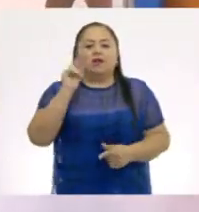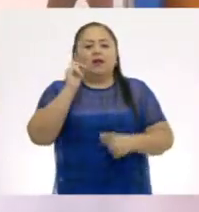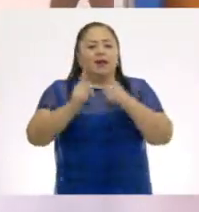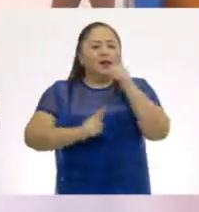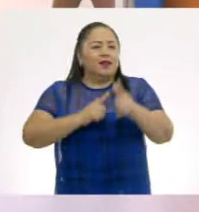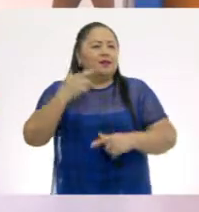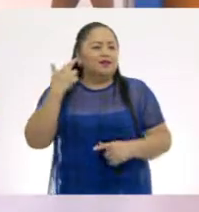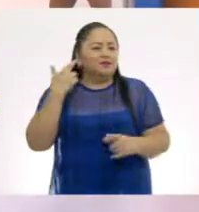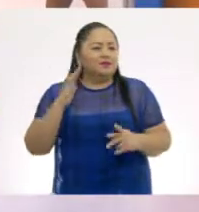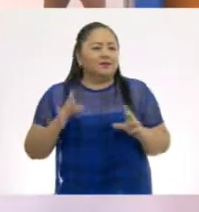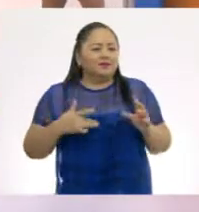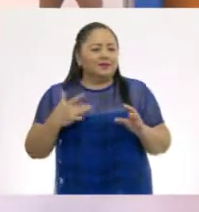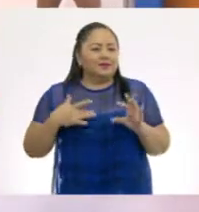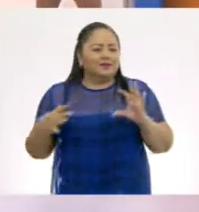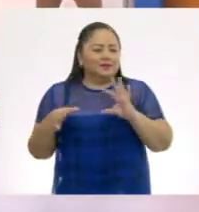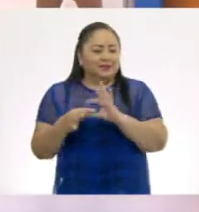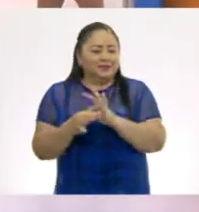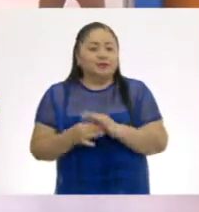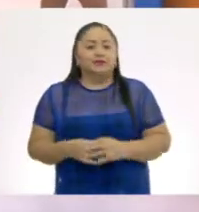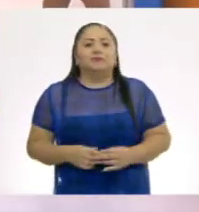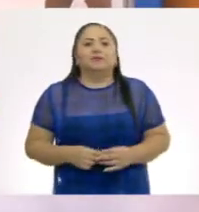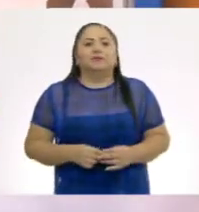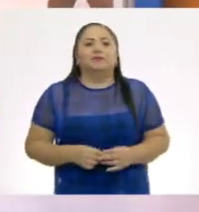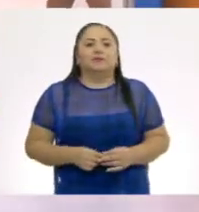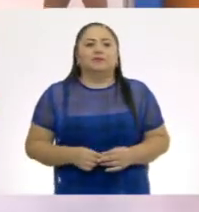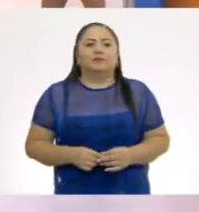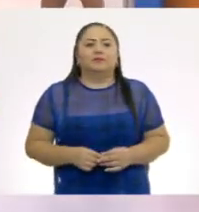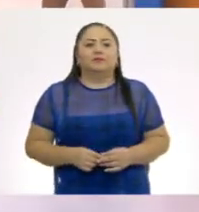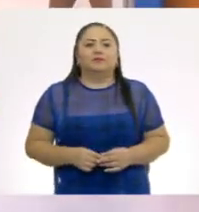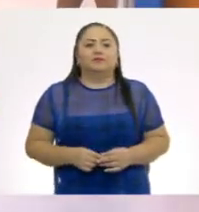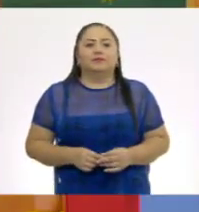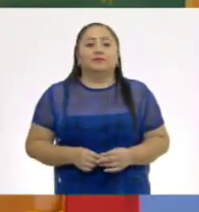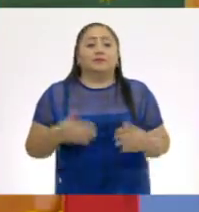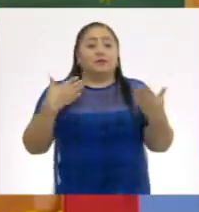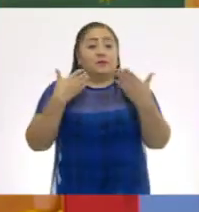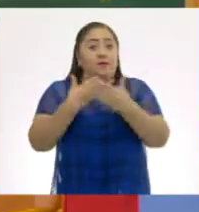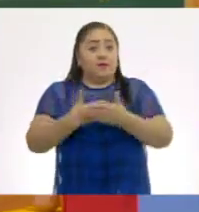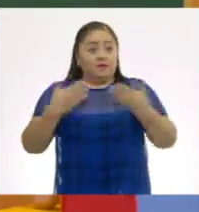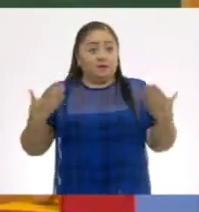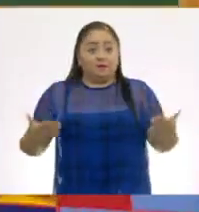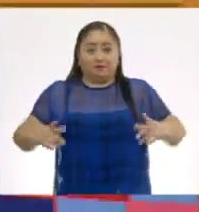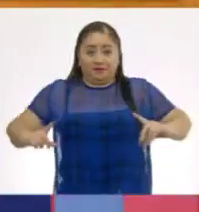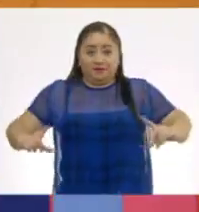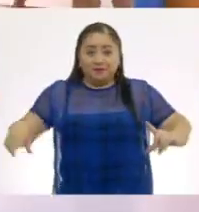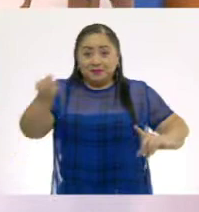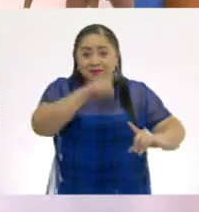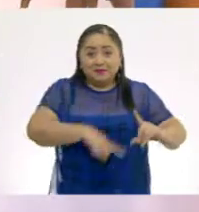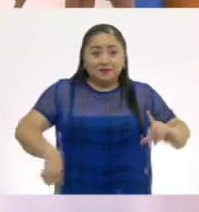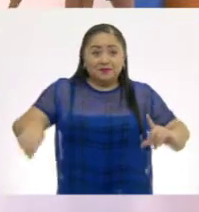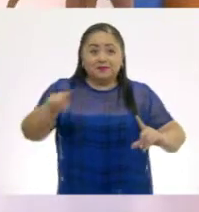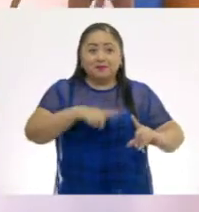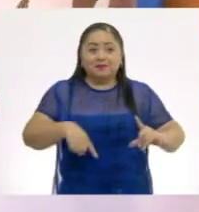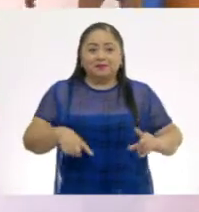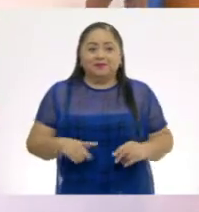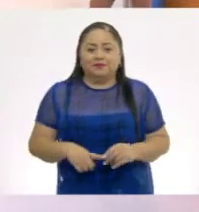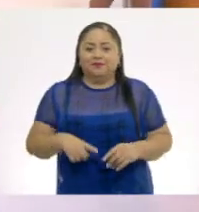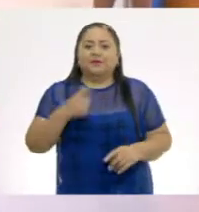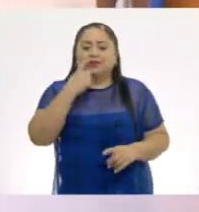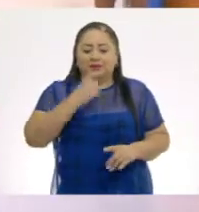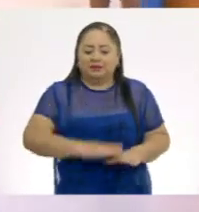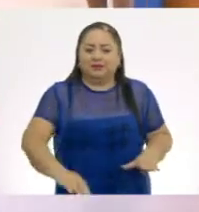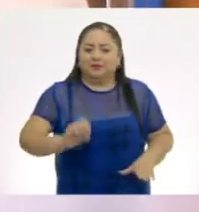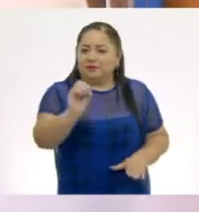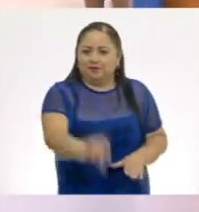música. Y ahora vamos a poner nuestro aro en el